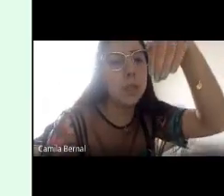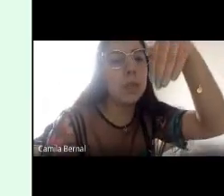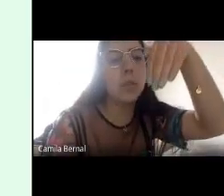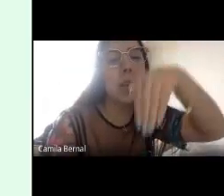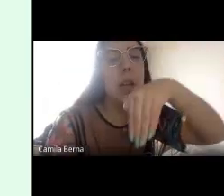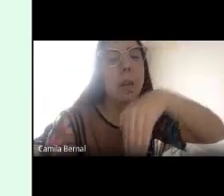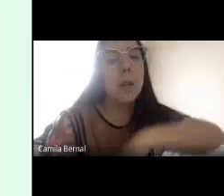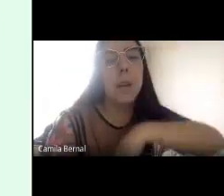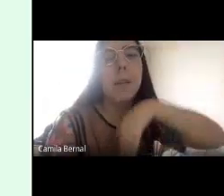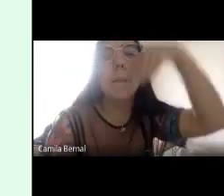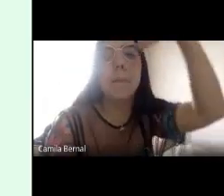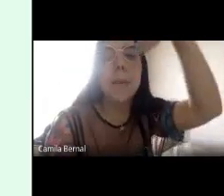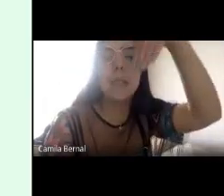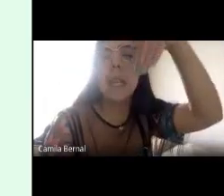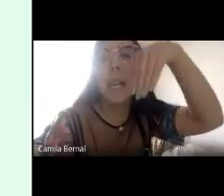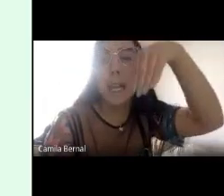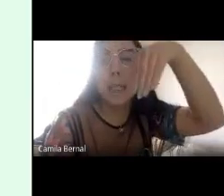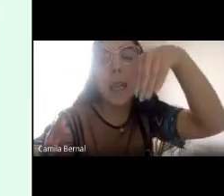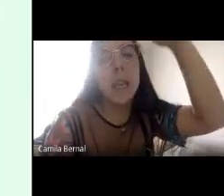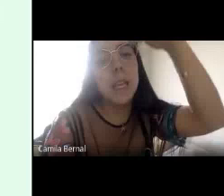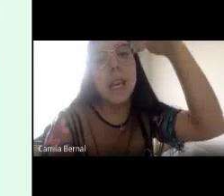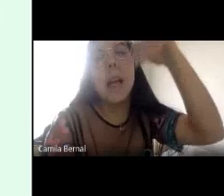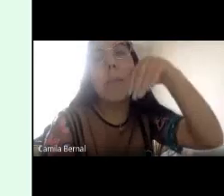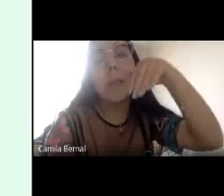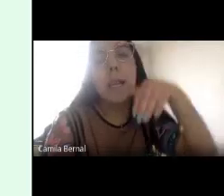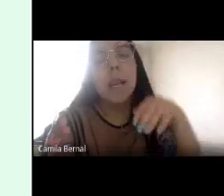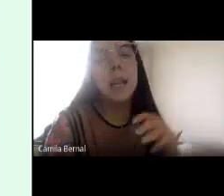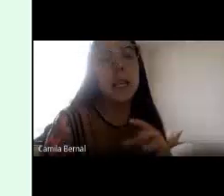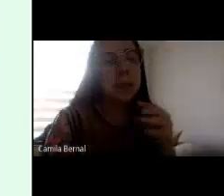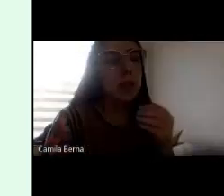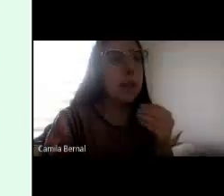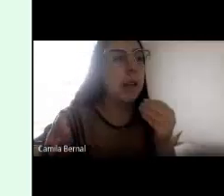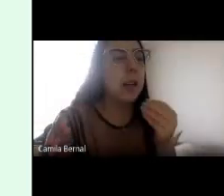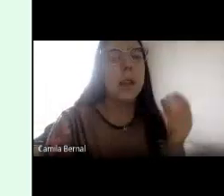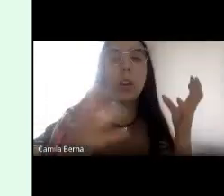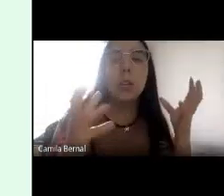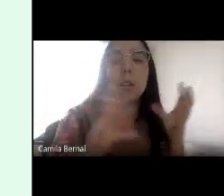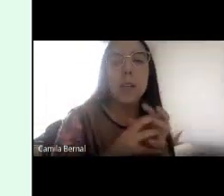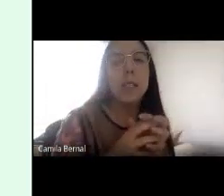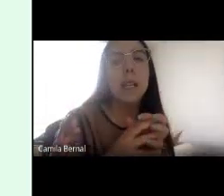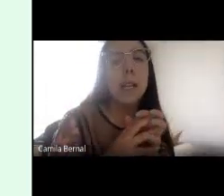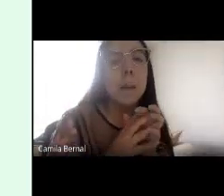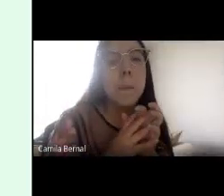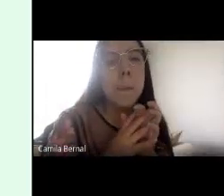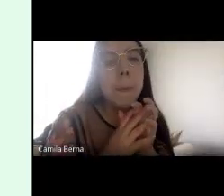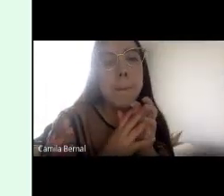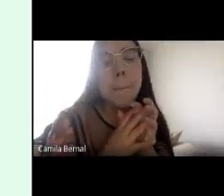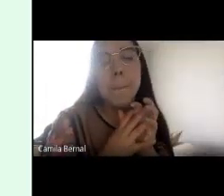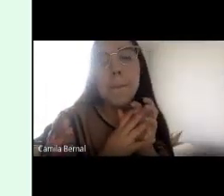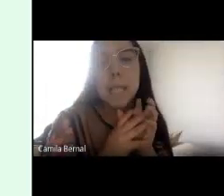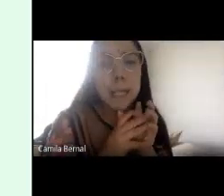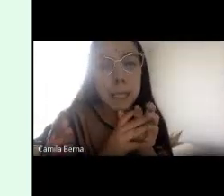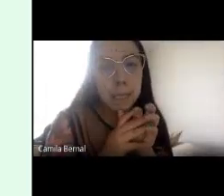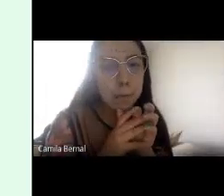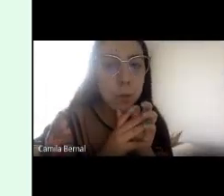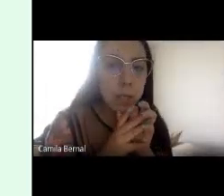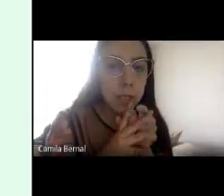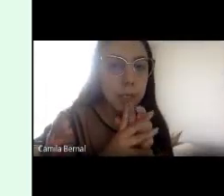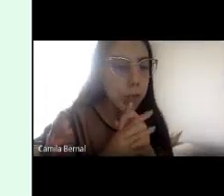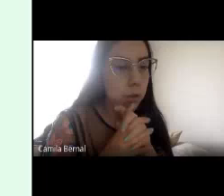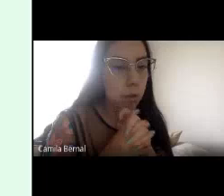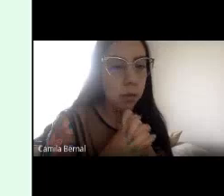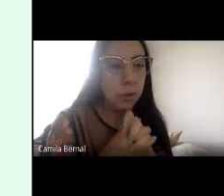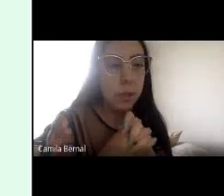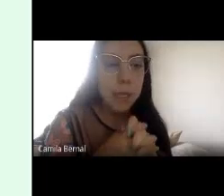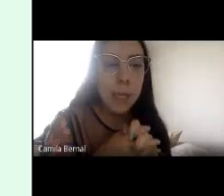por estos materiales y cada material es encargado de retener ciertas impurezas